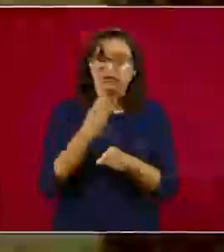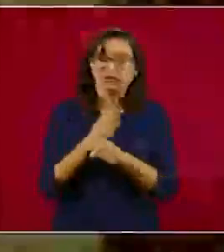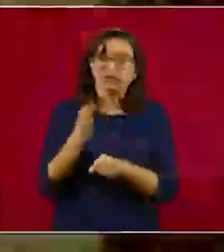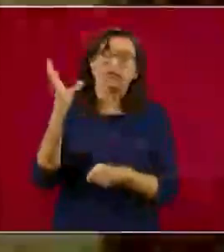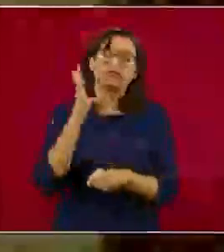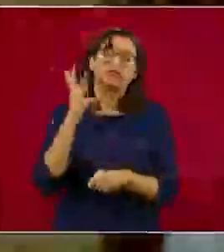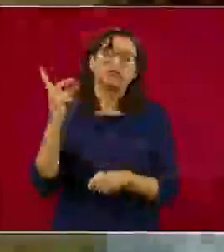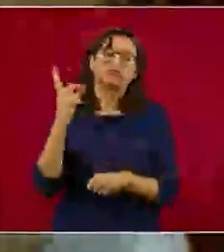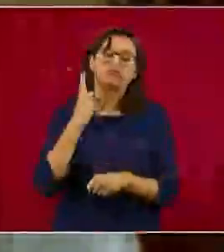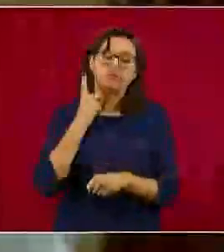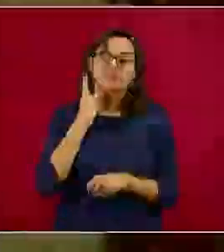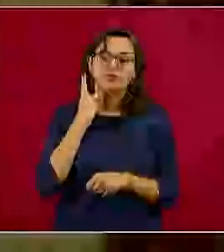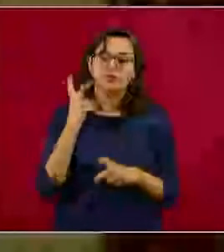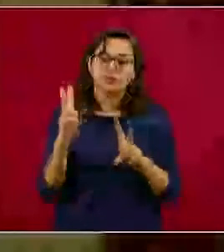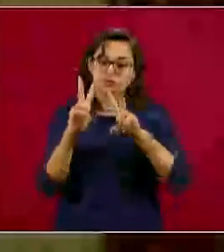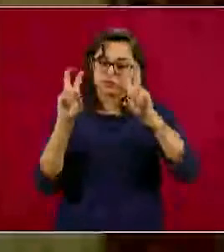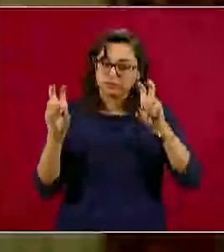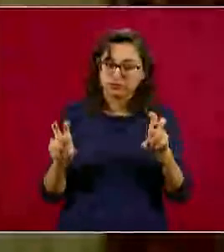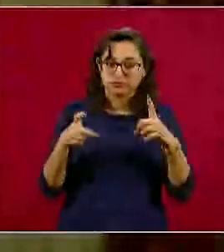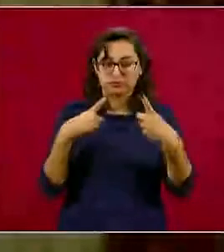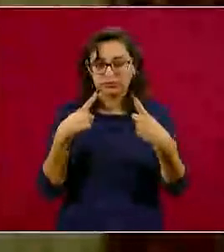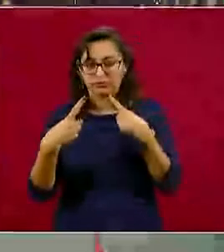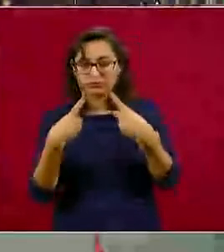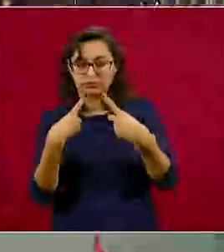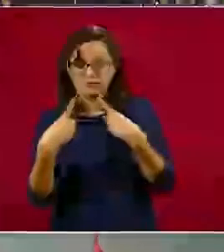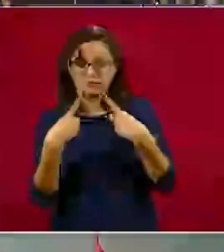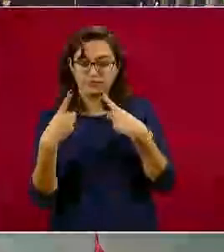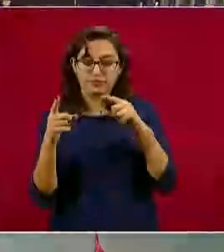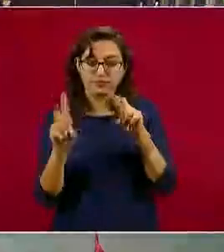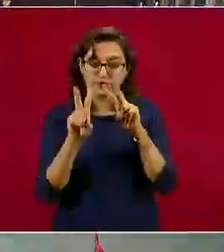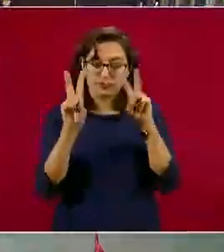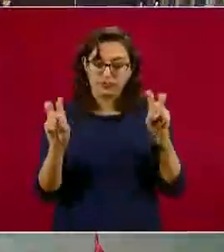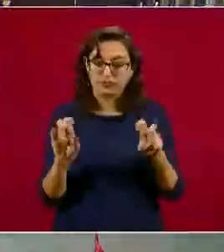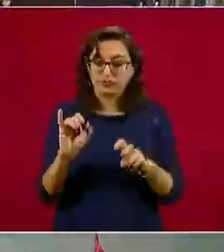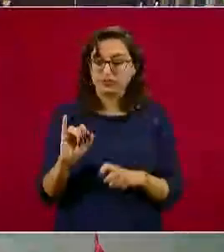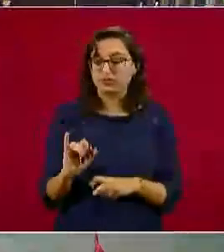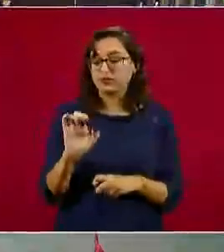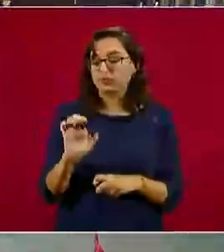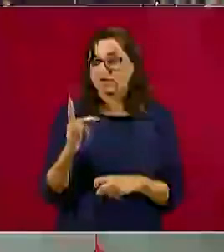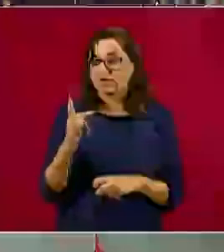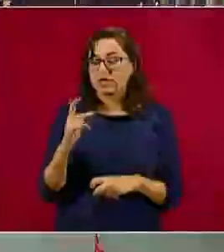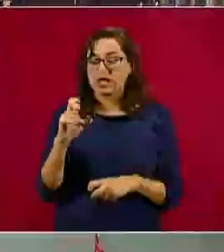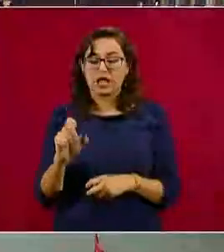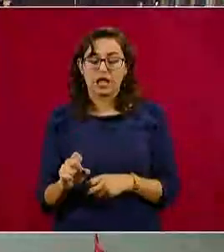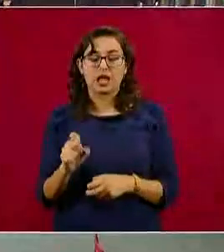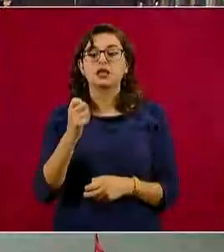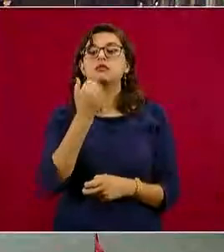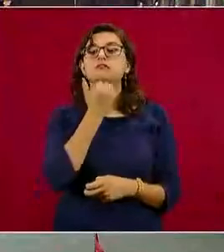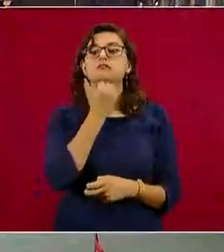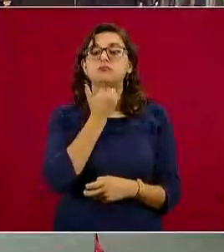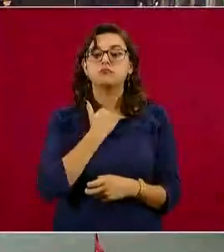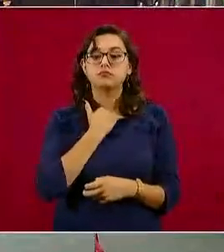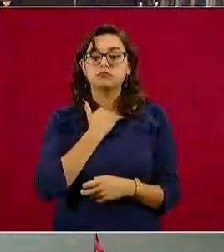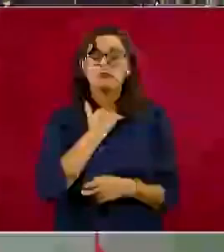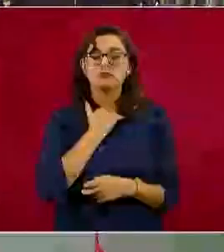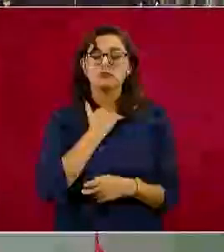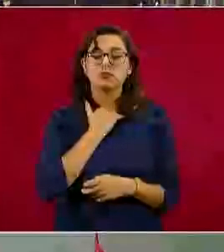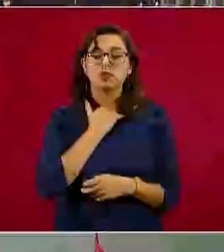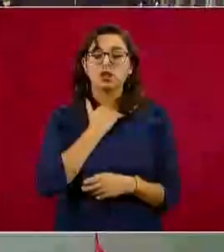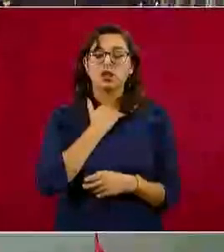está discutiendo un tema para que el IEPS a las bebidas alcohólicas se